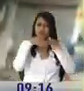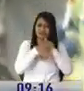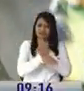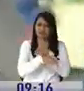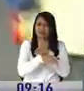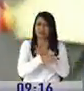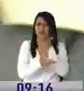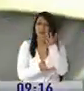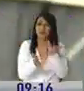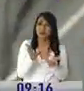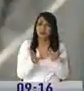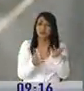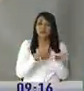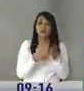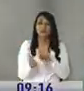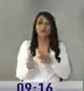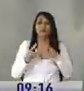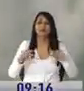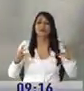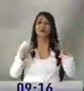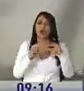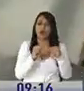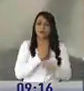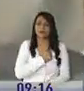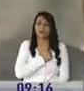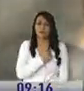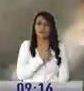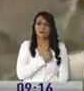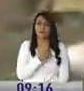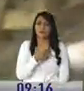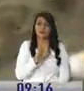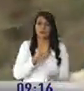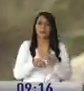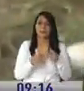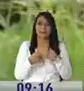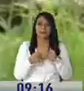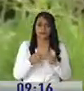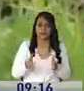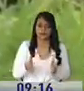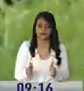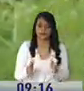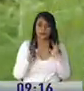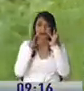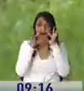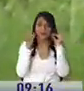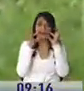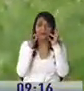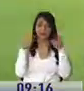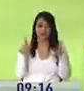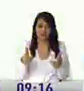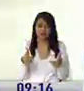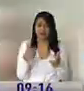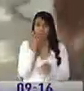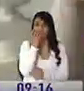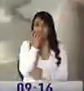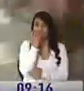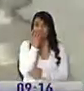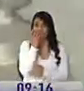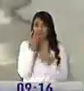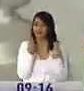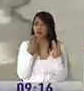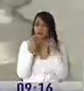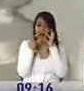Aparentemente se trató de una muerte natural el cuerpo era vilado por sus fieles amigos gatitos que fueron recogidos de la calle tiene un montón de